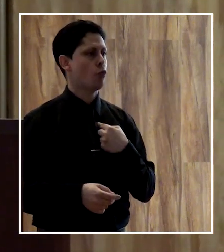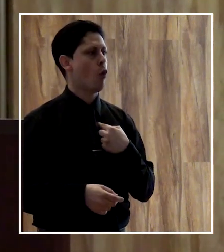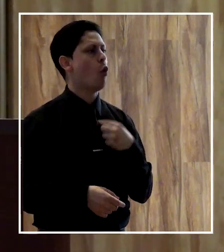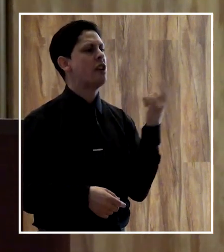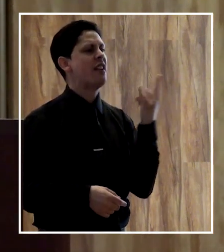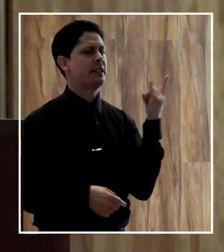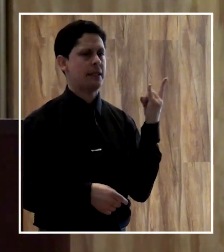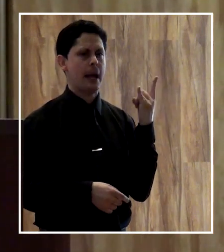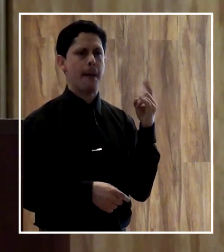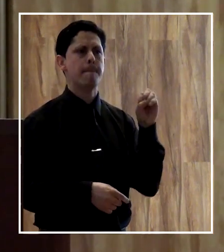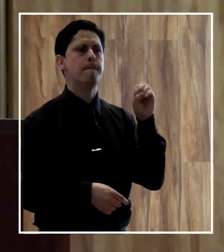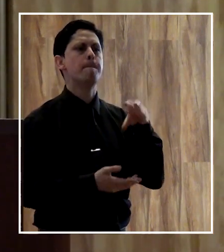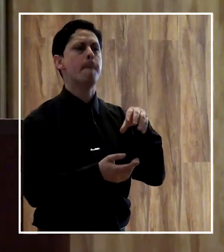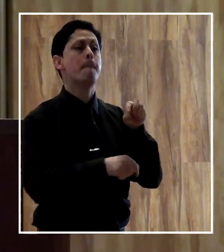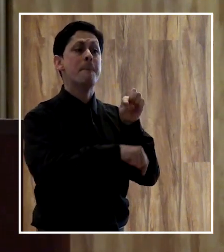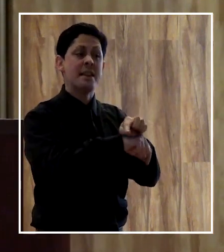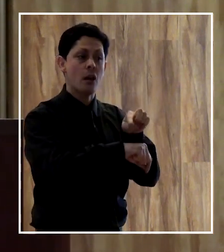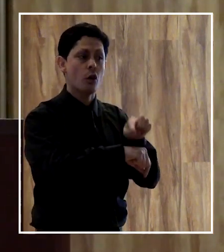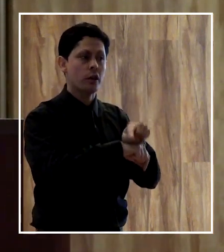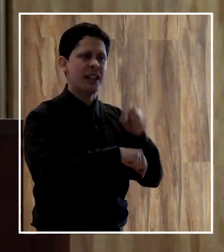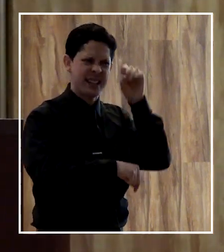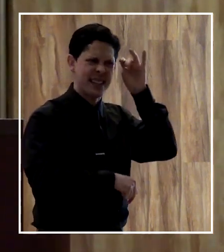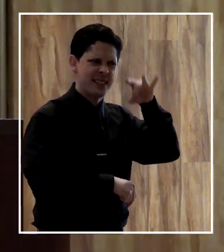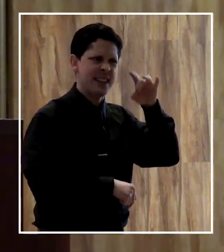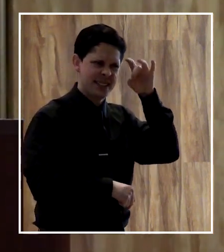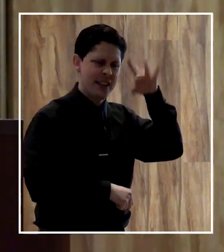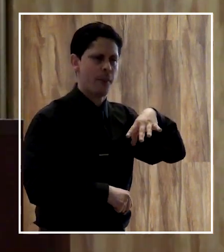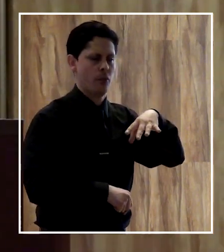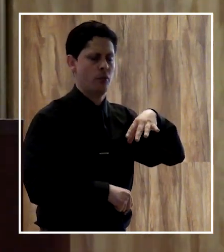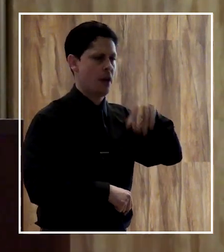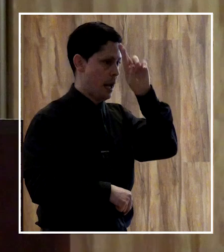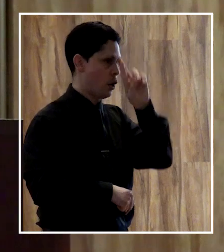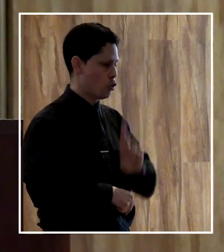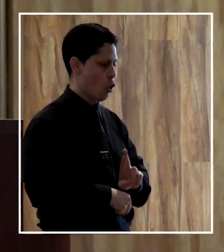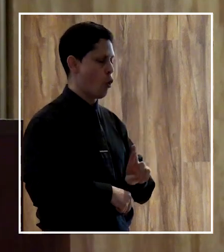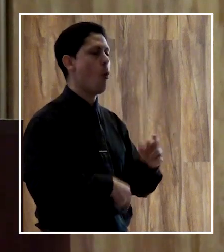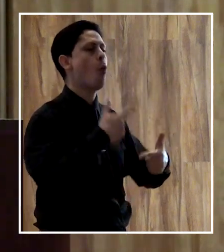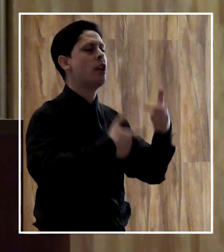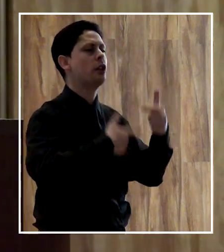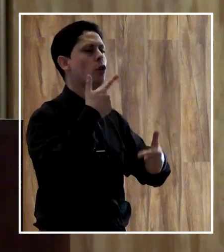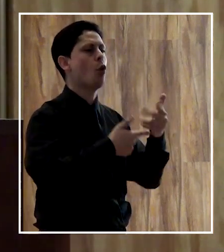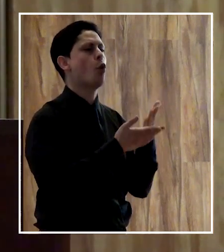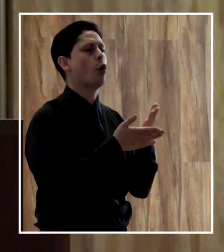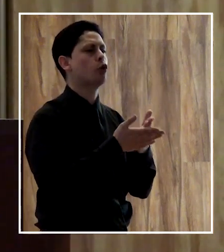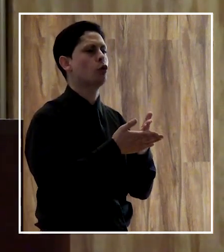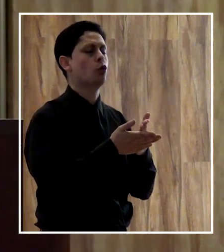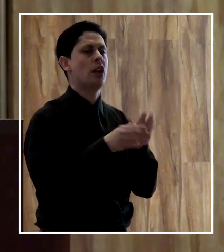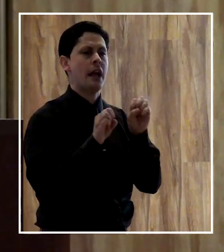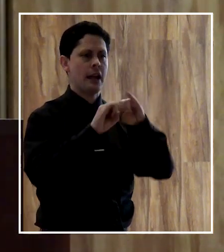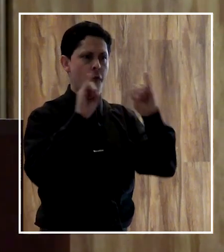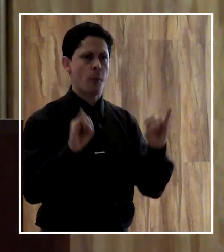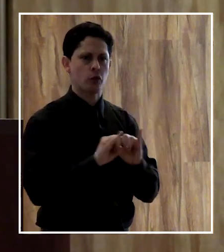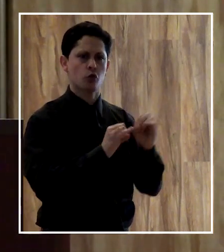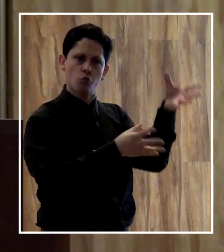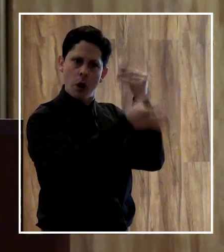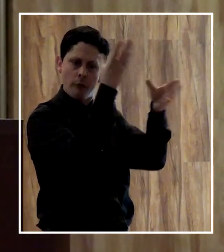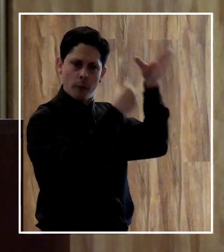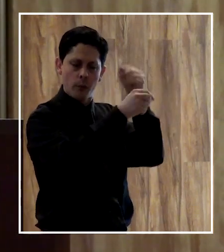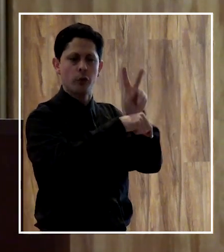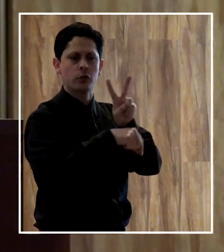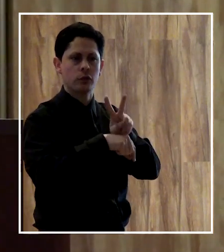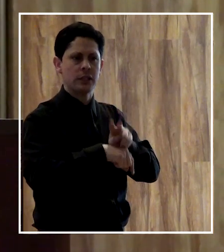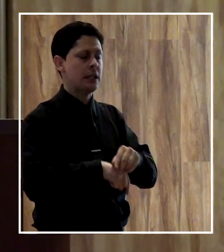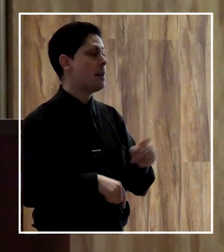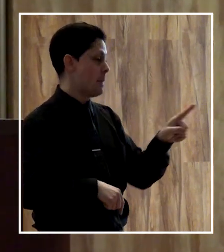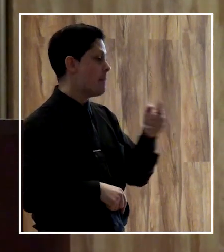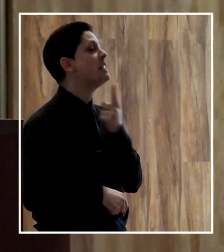como universidad pedagógica, entendemos el rol político de la educación y de la formación de profesores, y